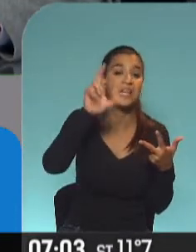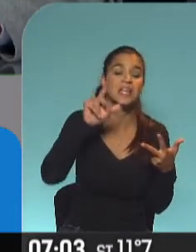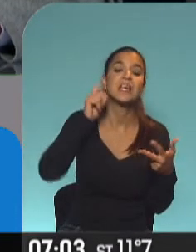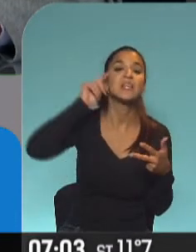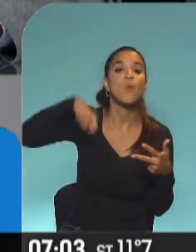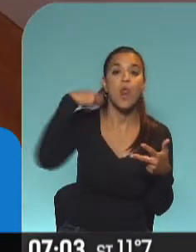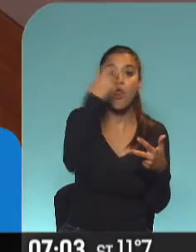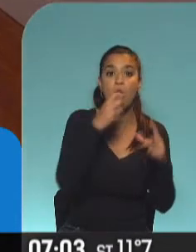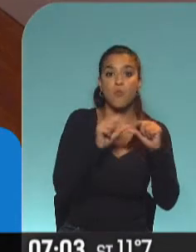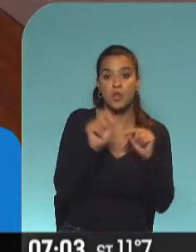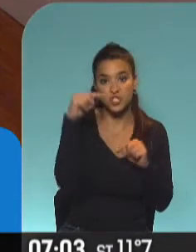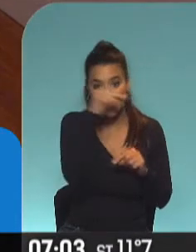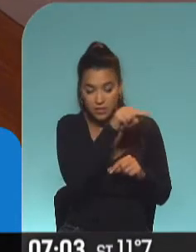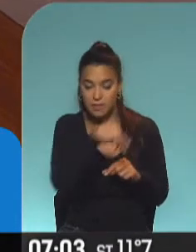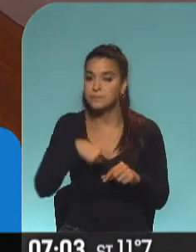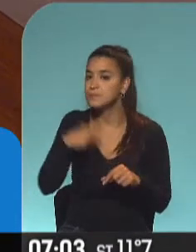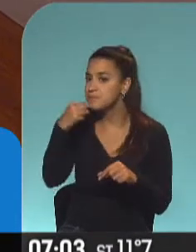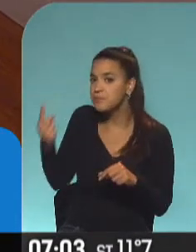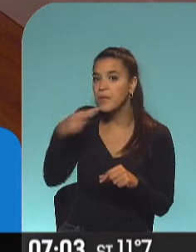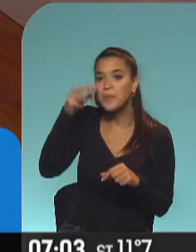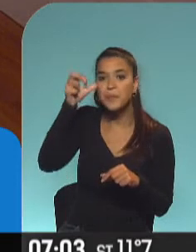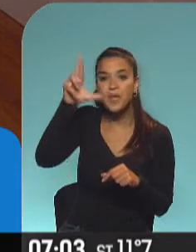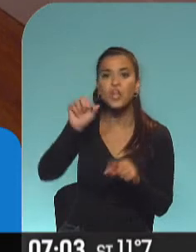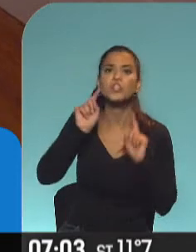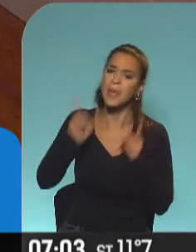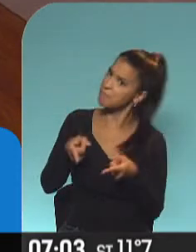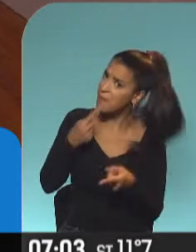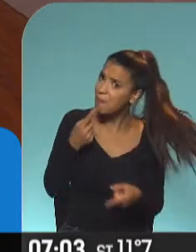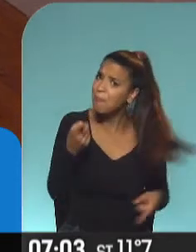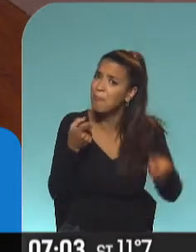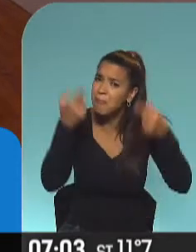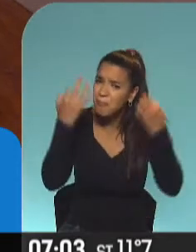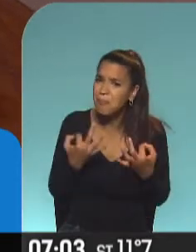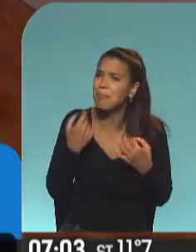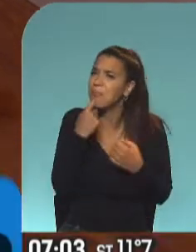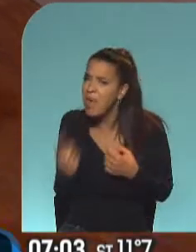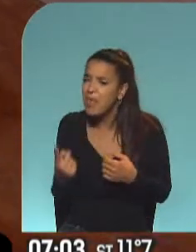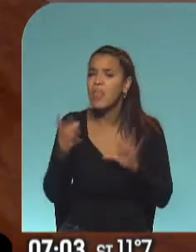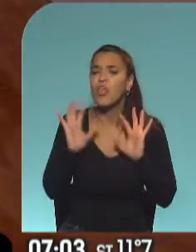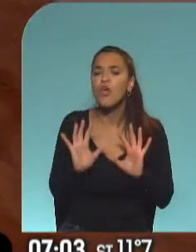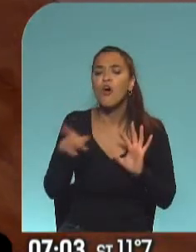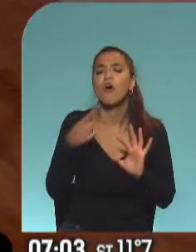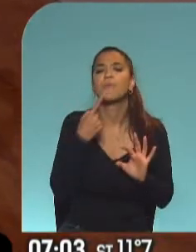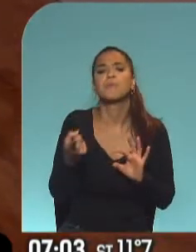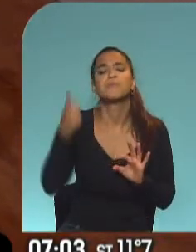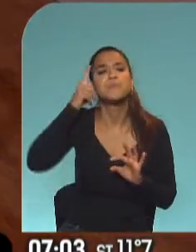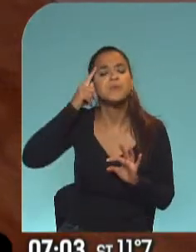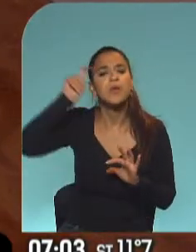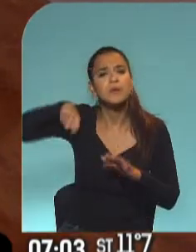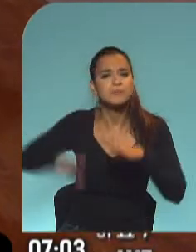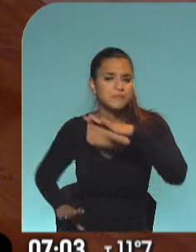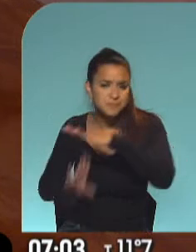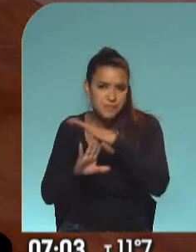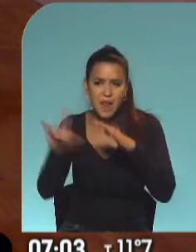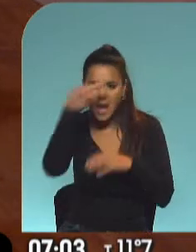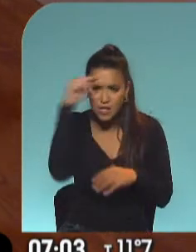número 7. Pero y en las últimas horas también hubo un pedido puntual respecto al presidente de la Corte Suprema de Justicia de la Nación, en el